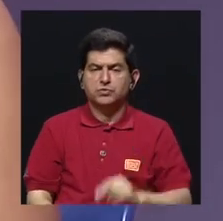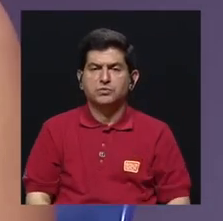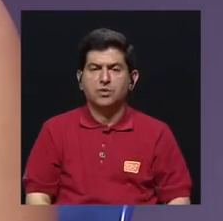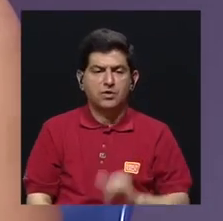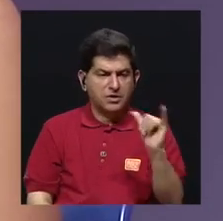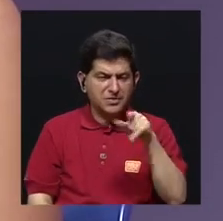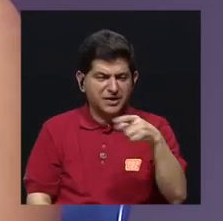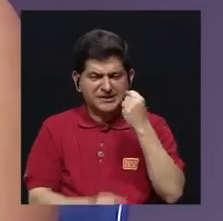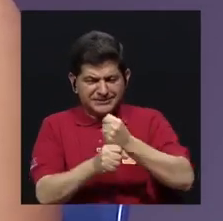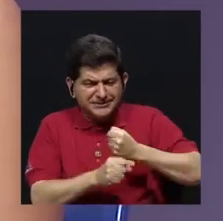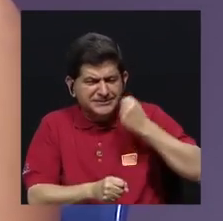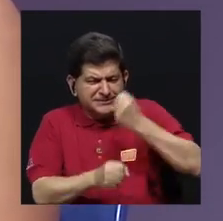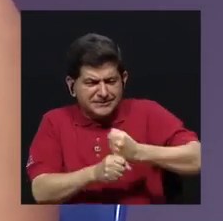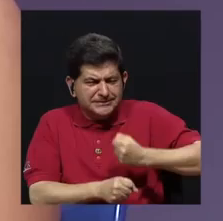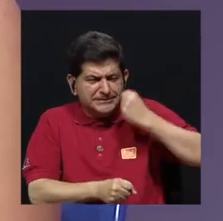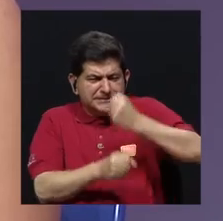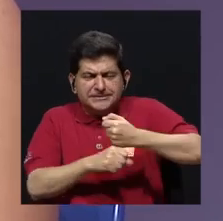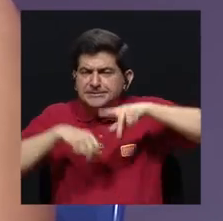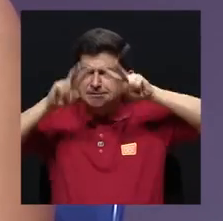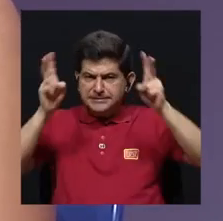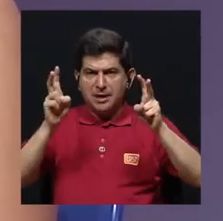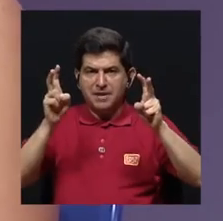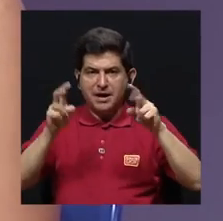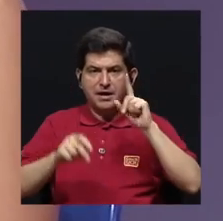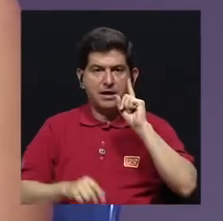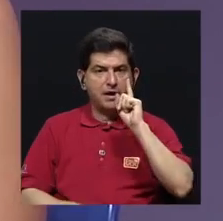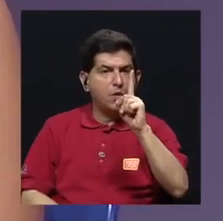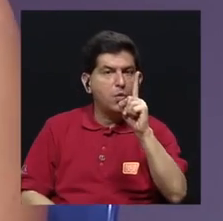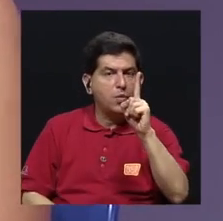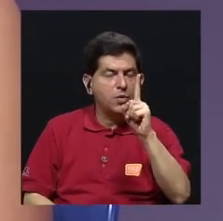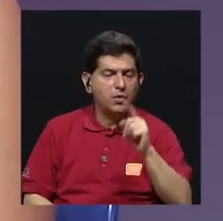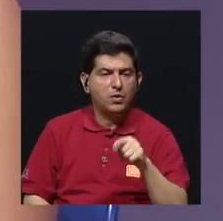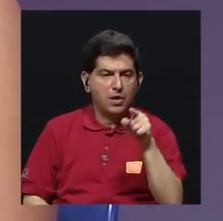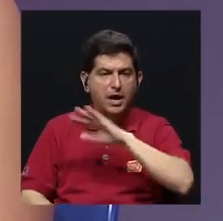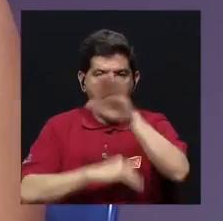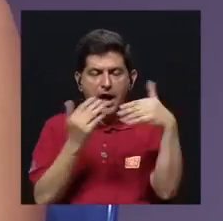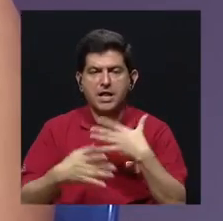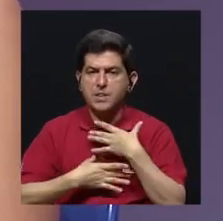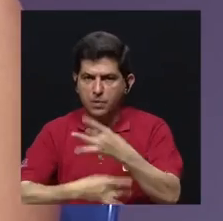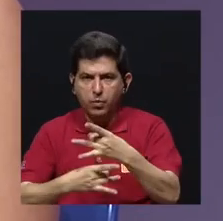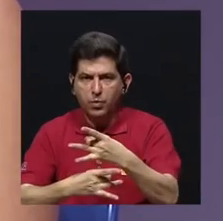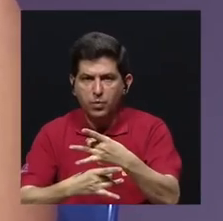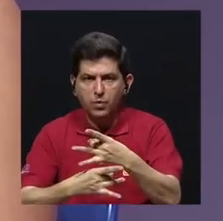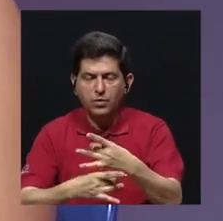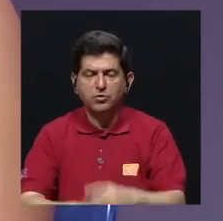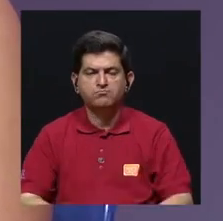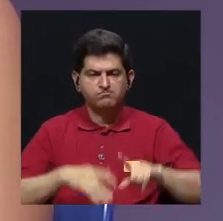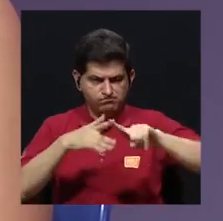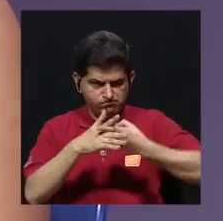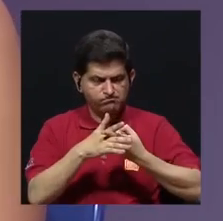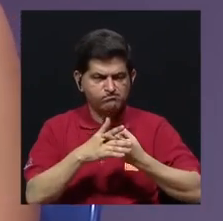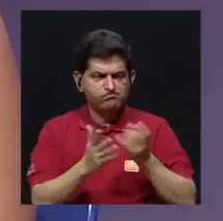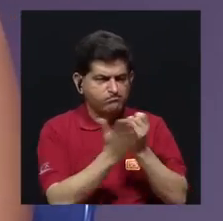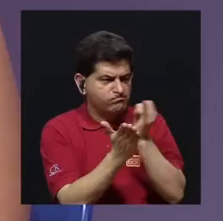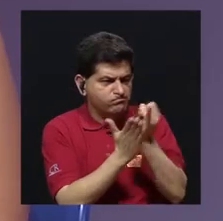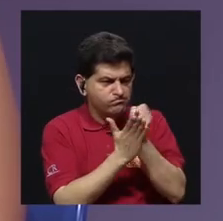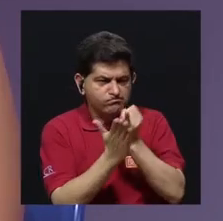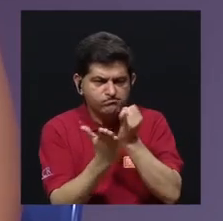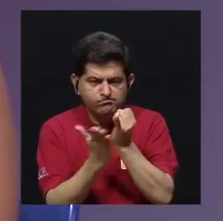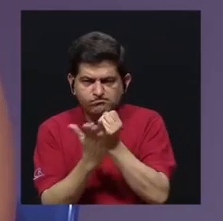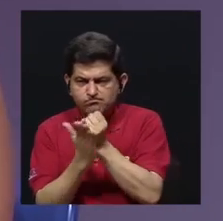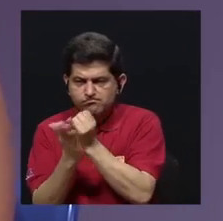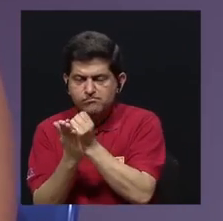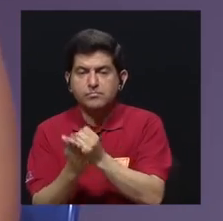bueno, nos mueve a todas, ¿verdad? Entonces, se empiezan a hacer como investigaciones un poco. Eso es muy importante. Ante cualquier intervención que se